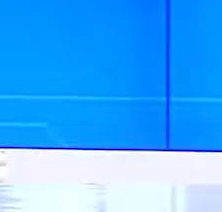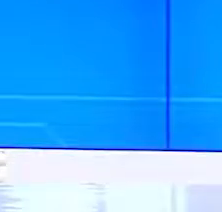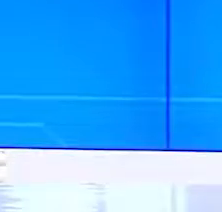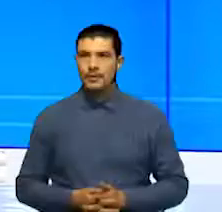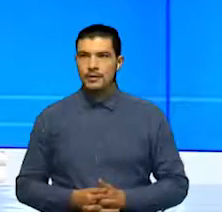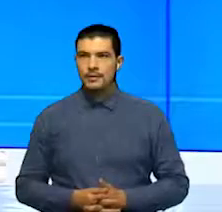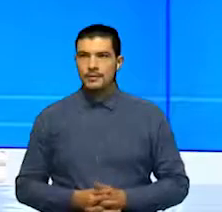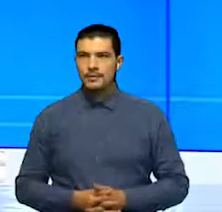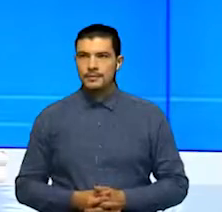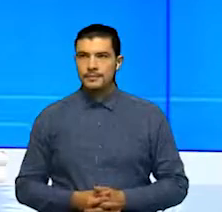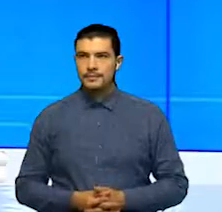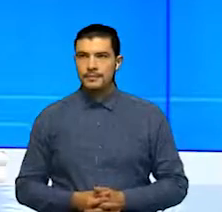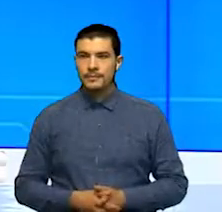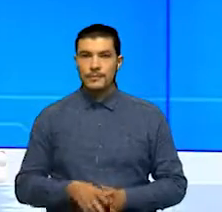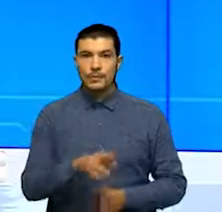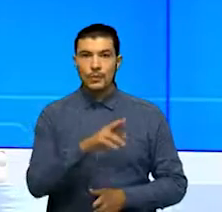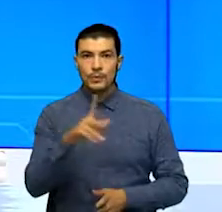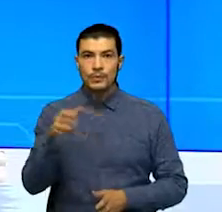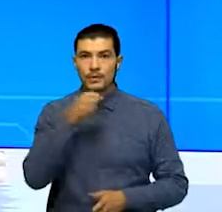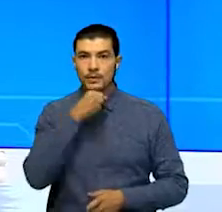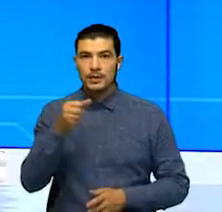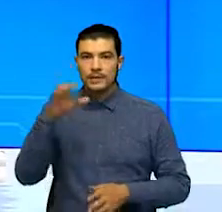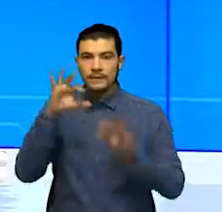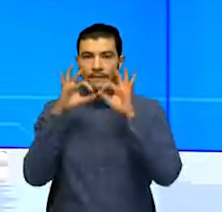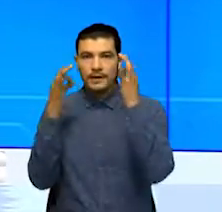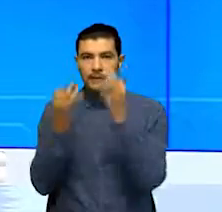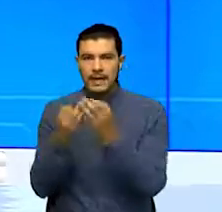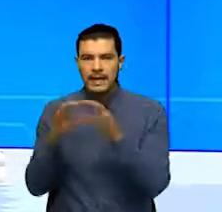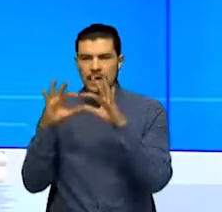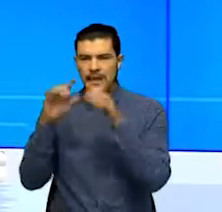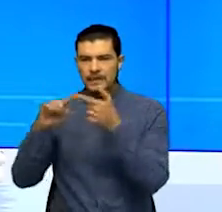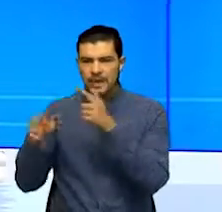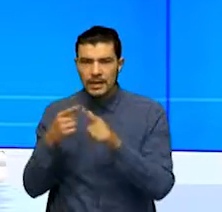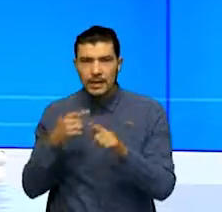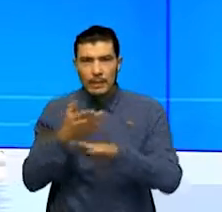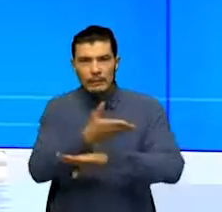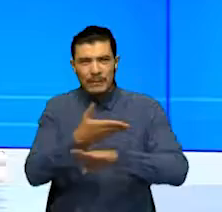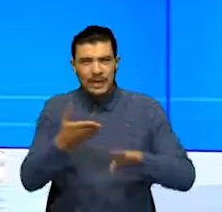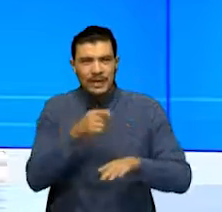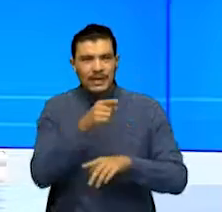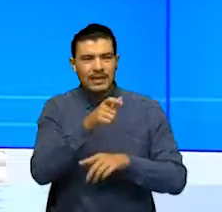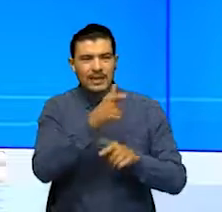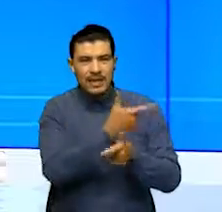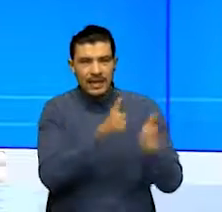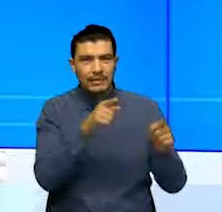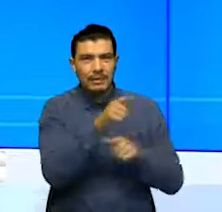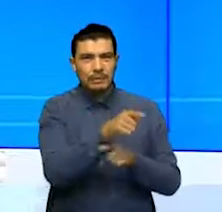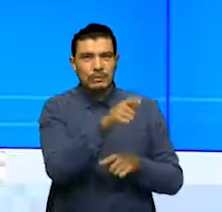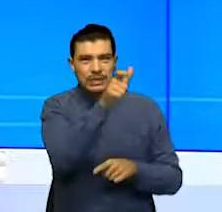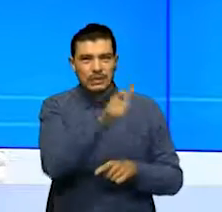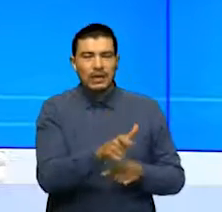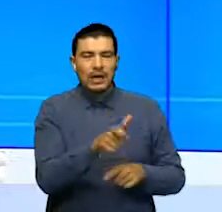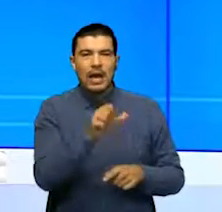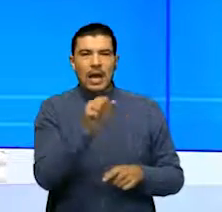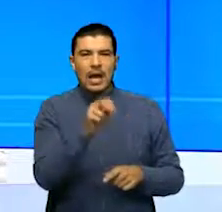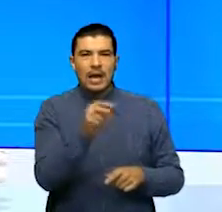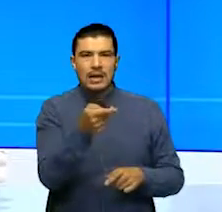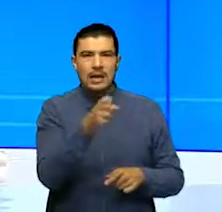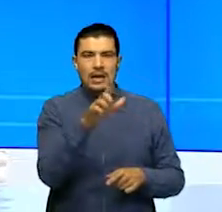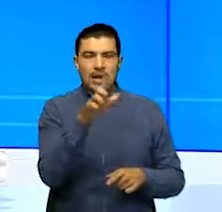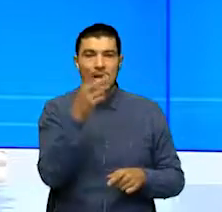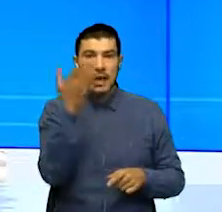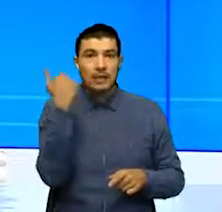familiares y amigos exigen la liberación de ángel david castilla secuestrado hace dos semanas en ocaña las autoridades han